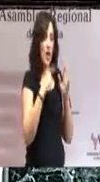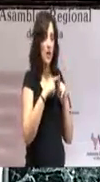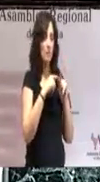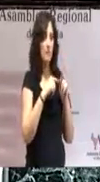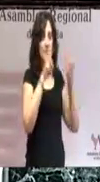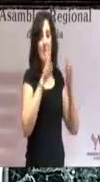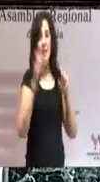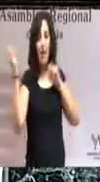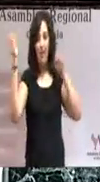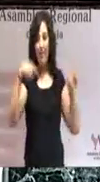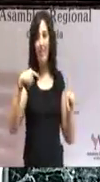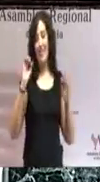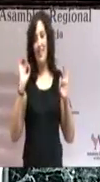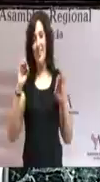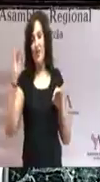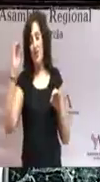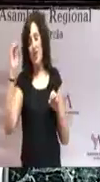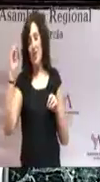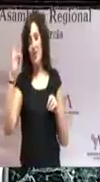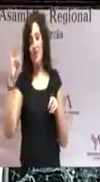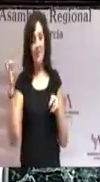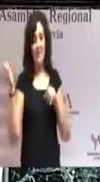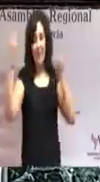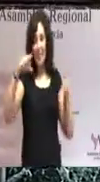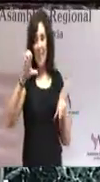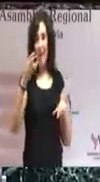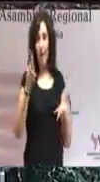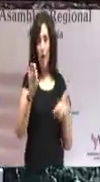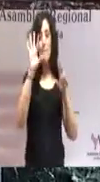del trasvase del Ebro y las grandes plantas desalinizadoras.